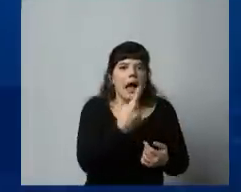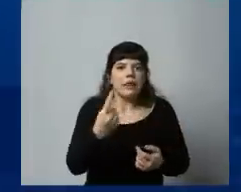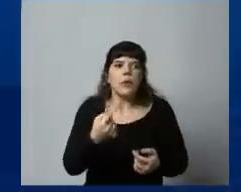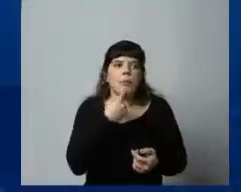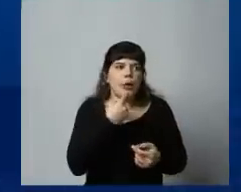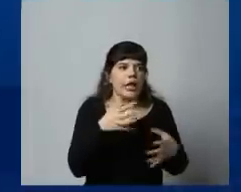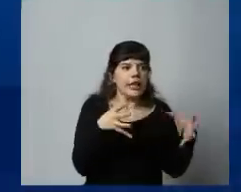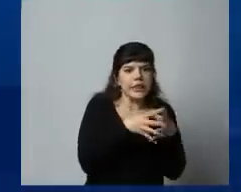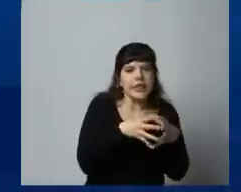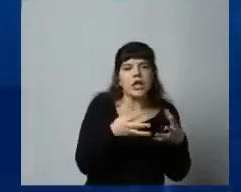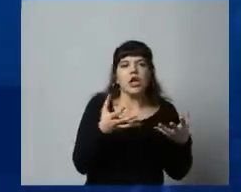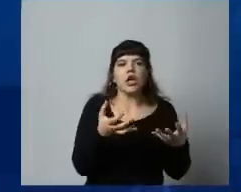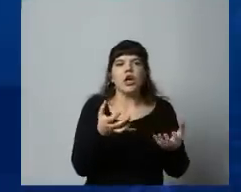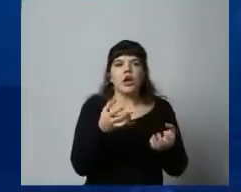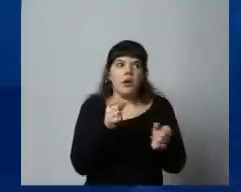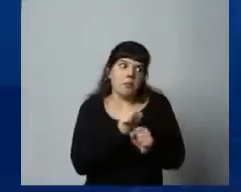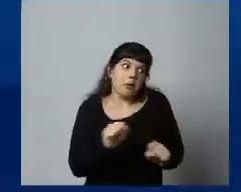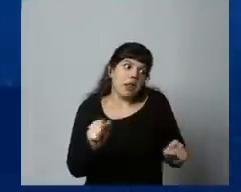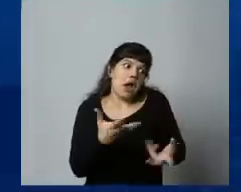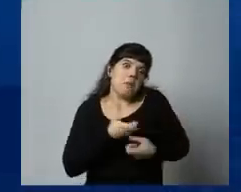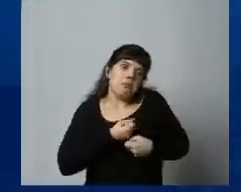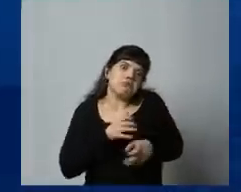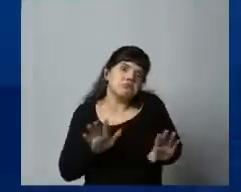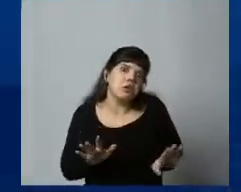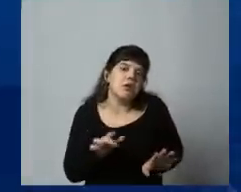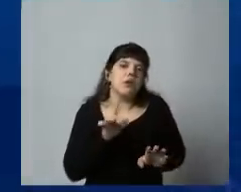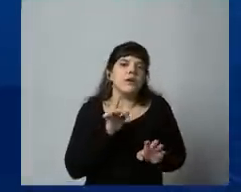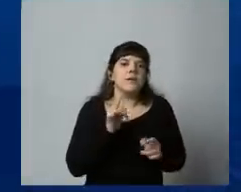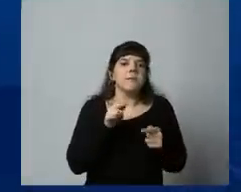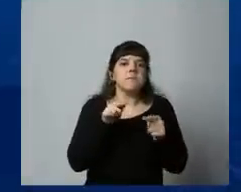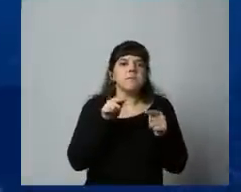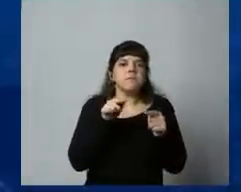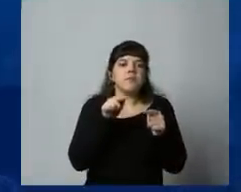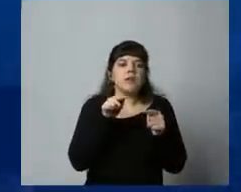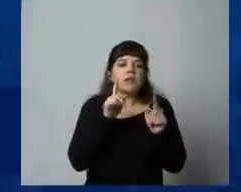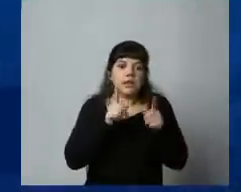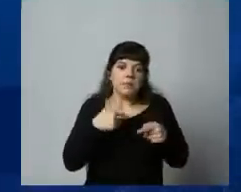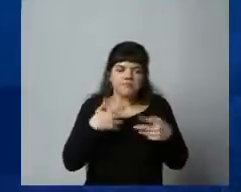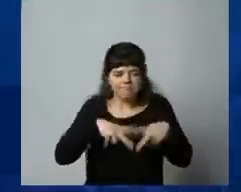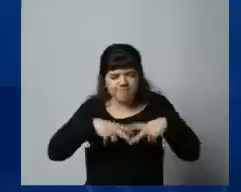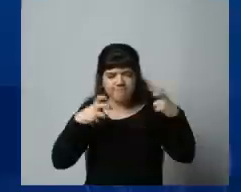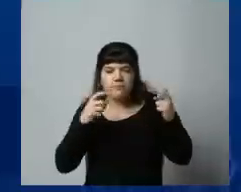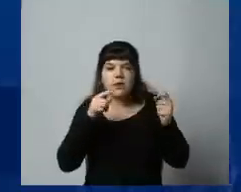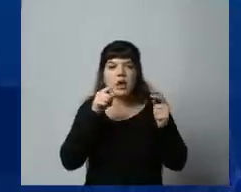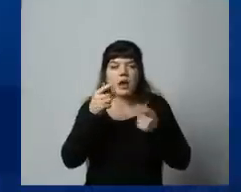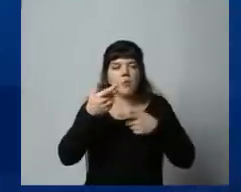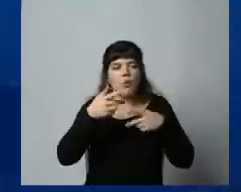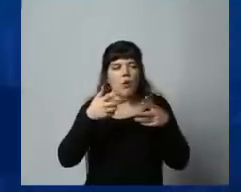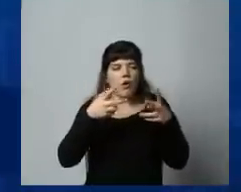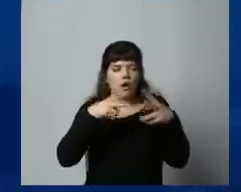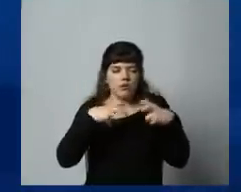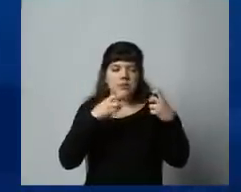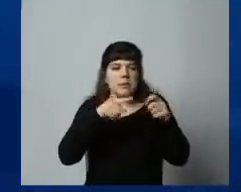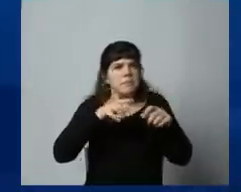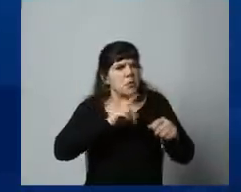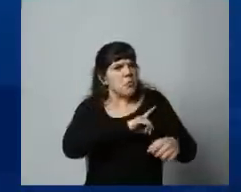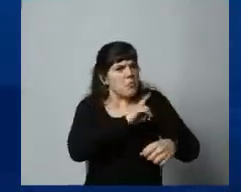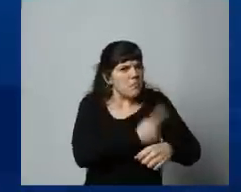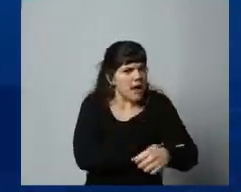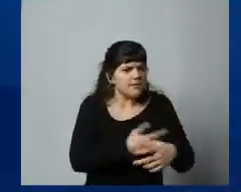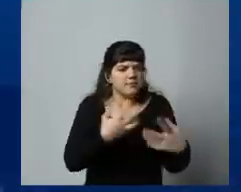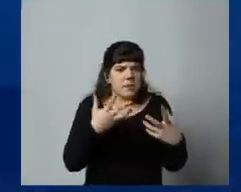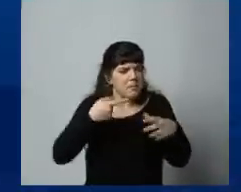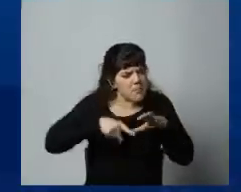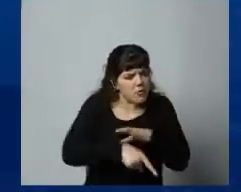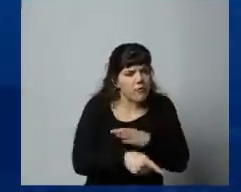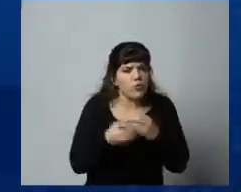que eventualmente puedan definir en ese sentido es decir vamos a un estudio y un análisis muy riguroso para pronunciarnos de una manera